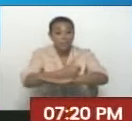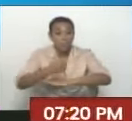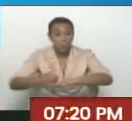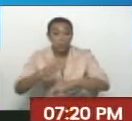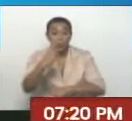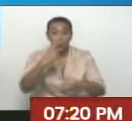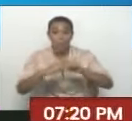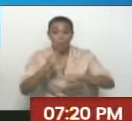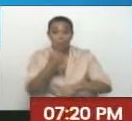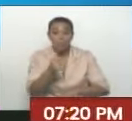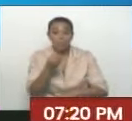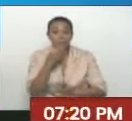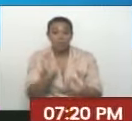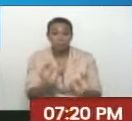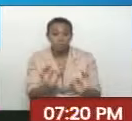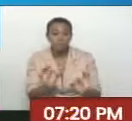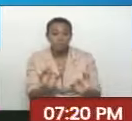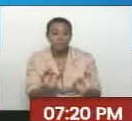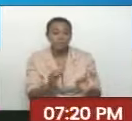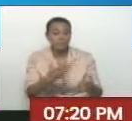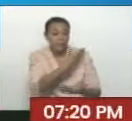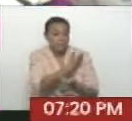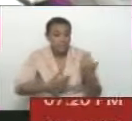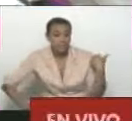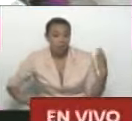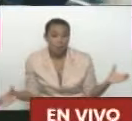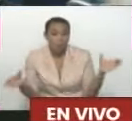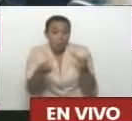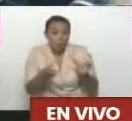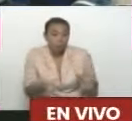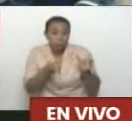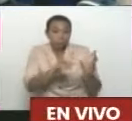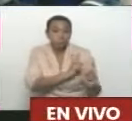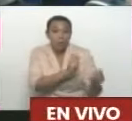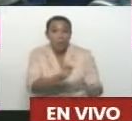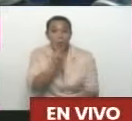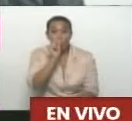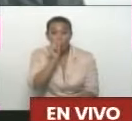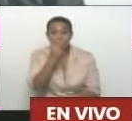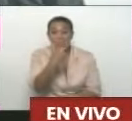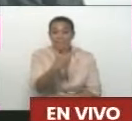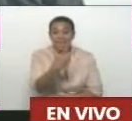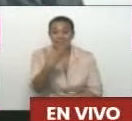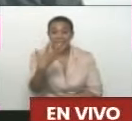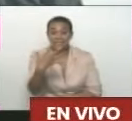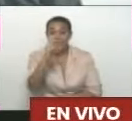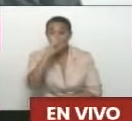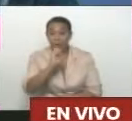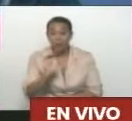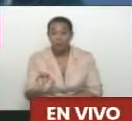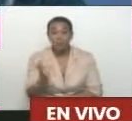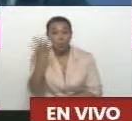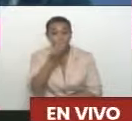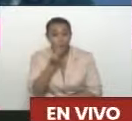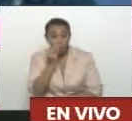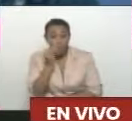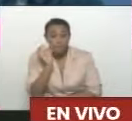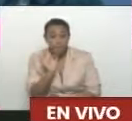del 1x10 en el Comando Especial Presidencial y nombré a un joven de 35 años,